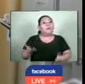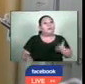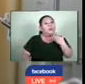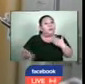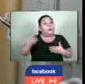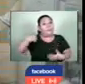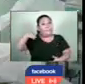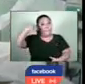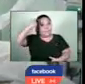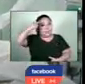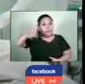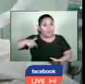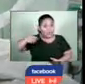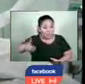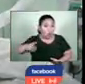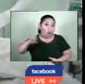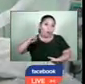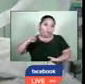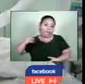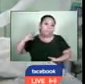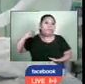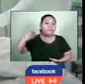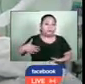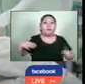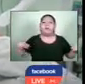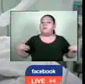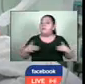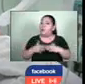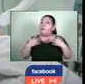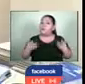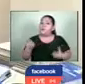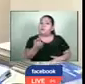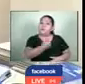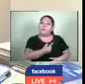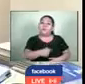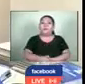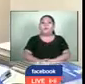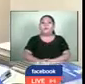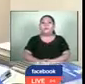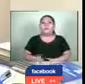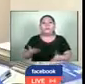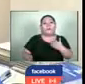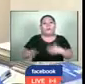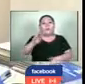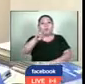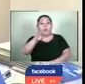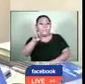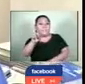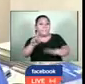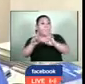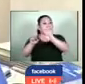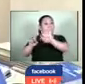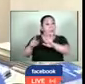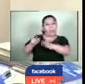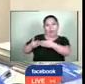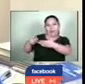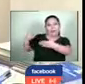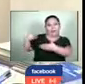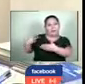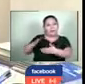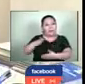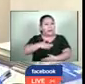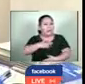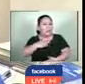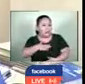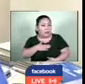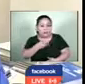para este año y el próximo estas cifras se eleven. Hasta 2016, 2017, se tenían